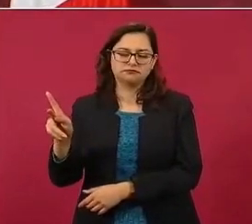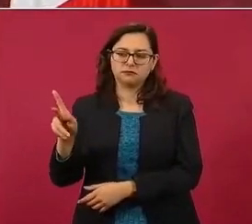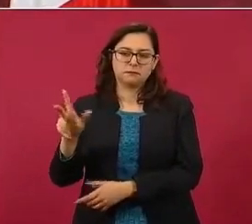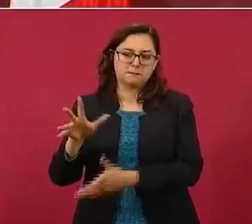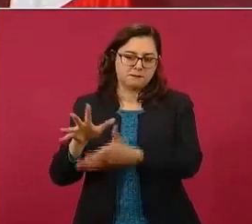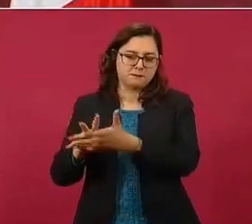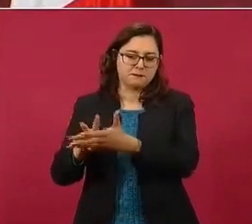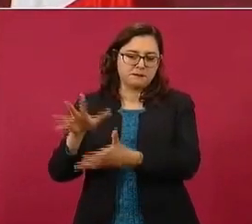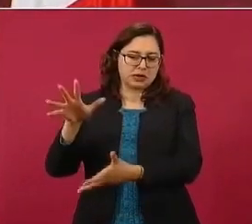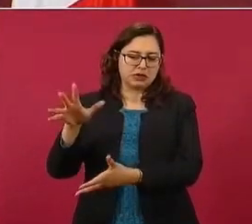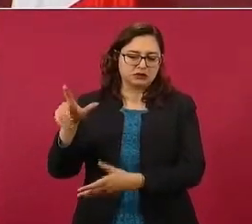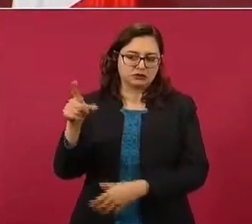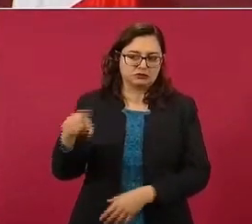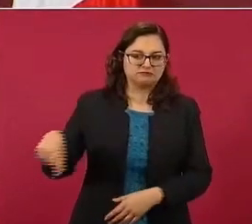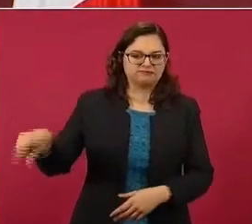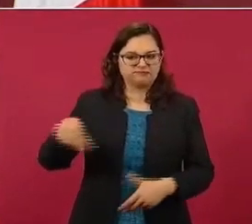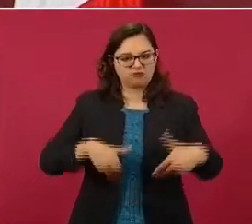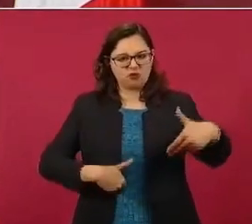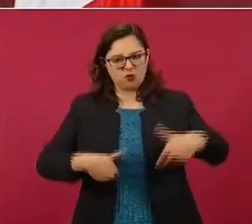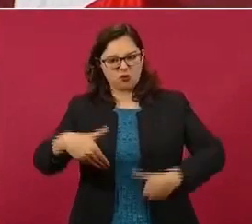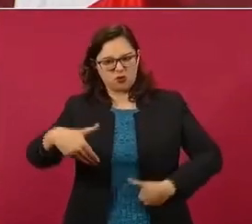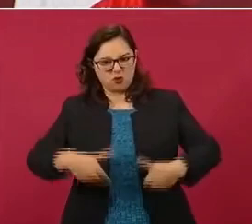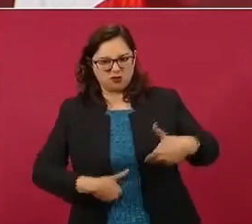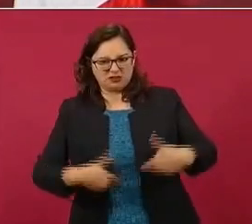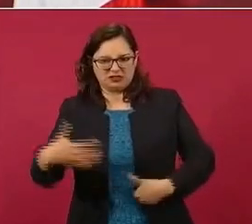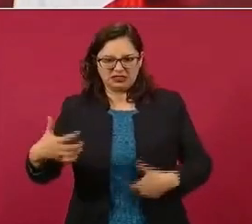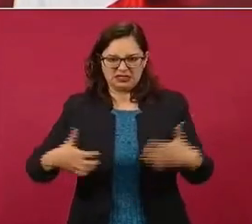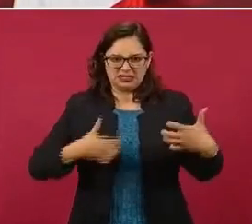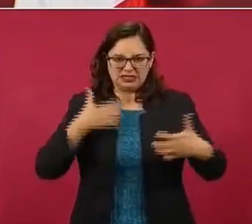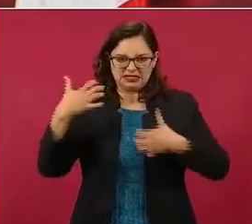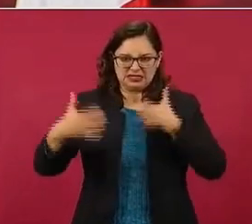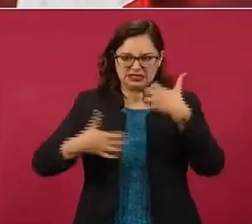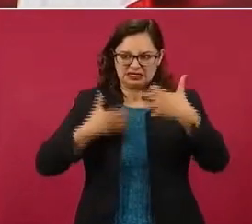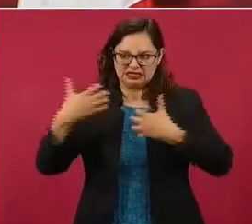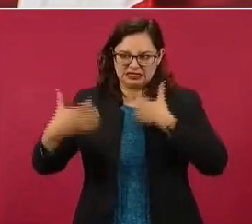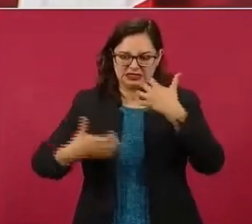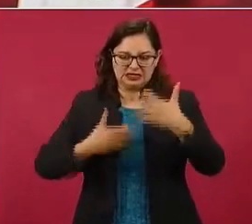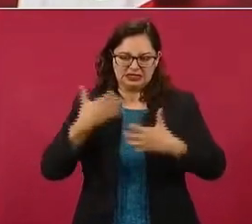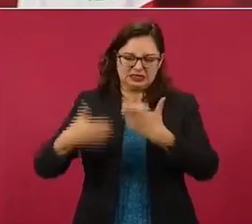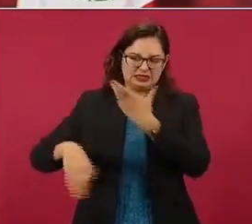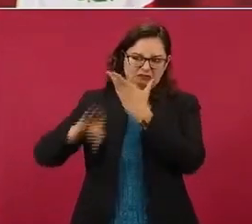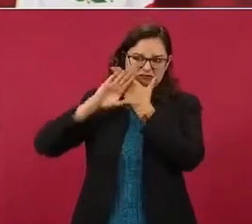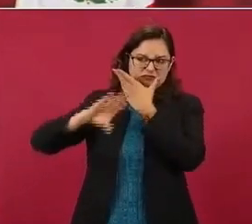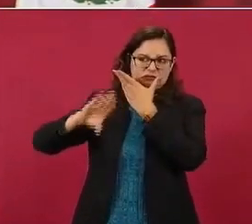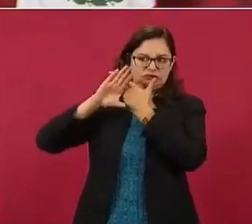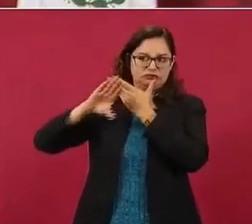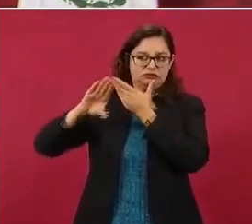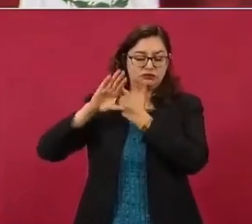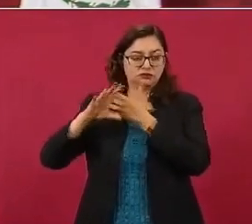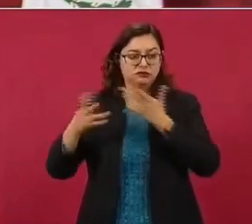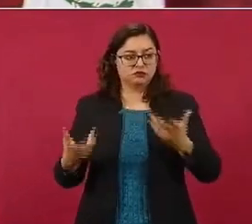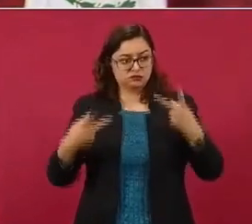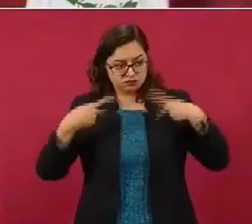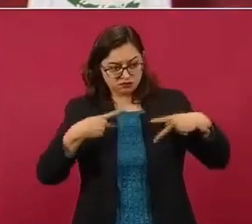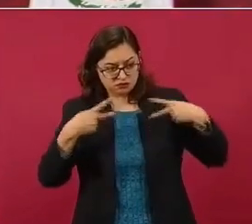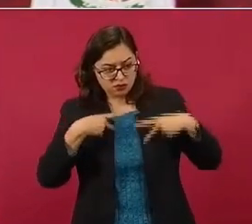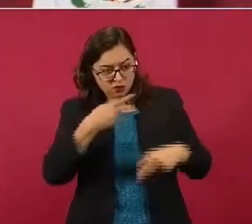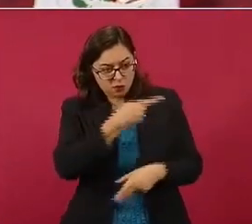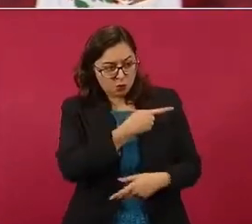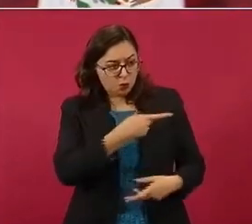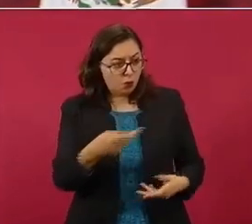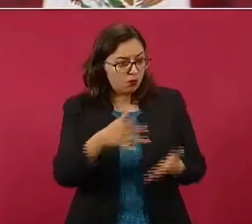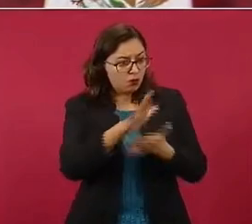la molestia no es de los pobres, no es de la mayoría,